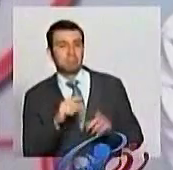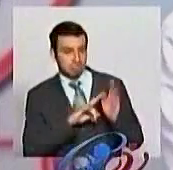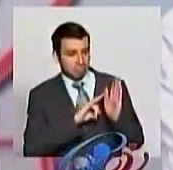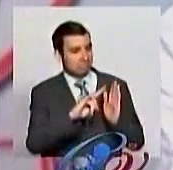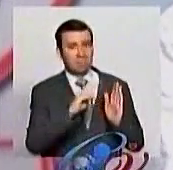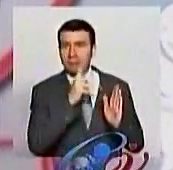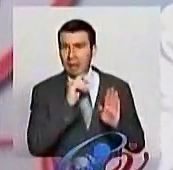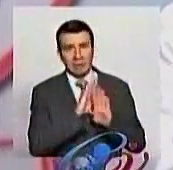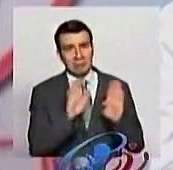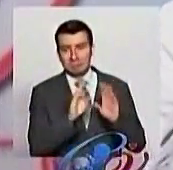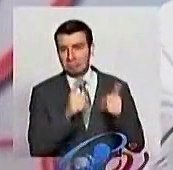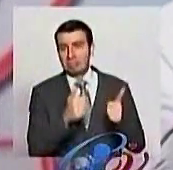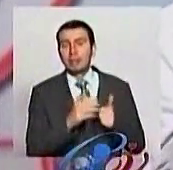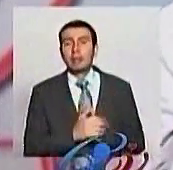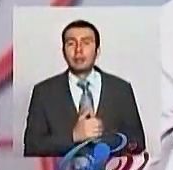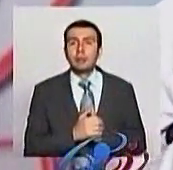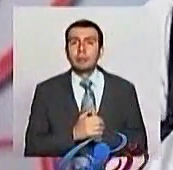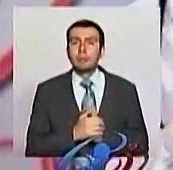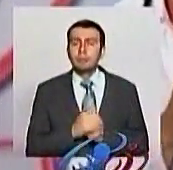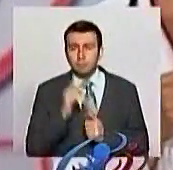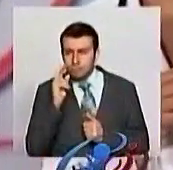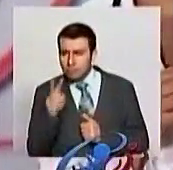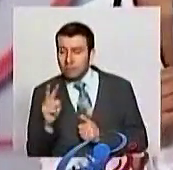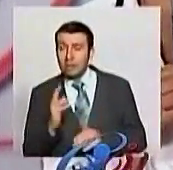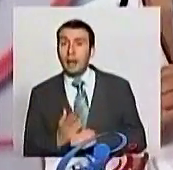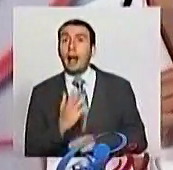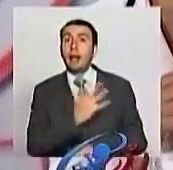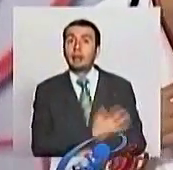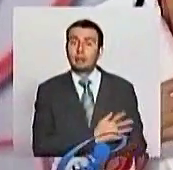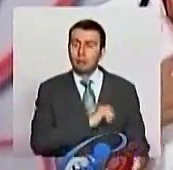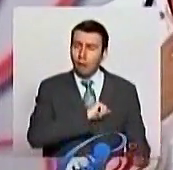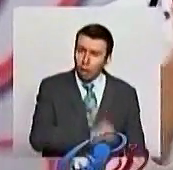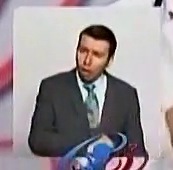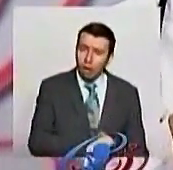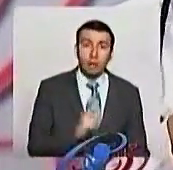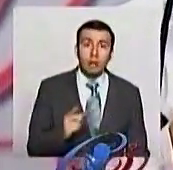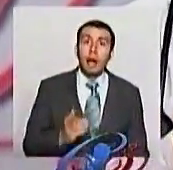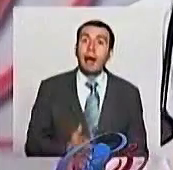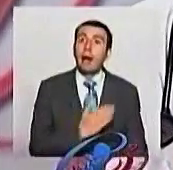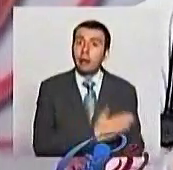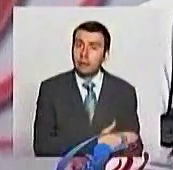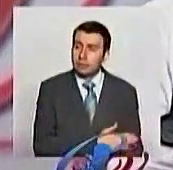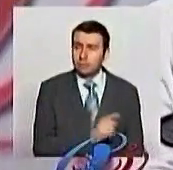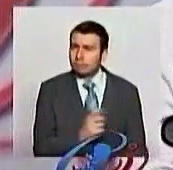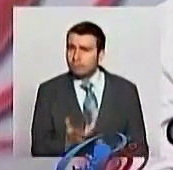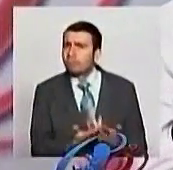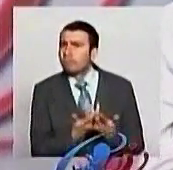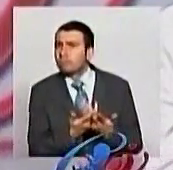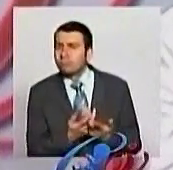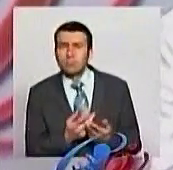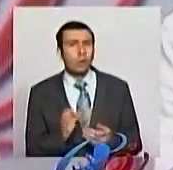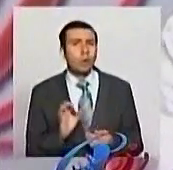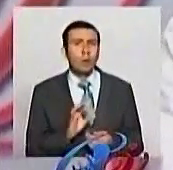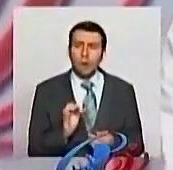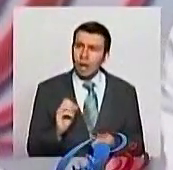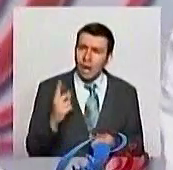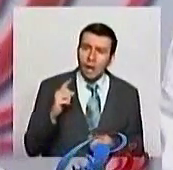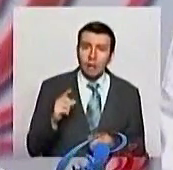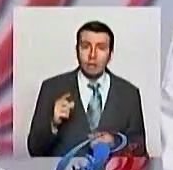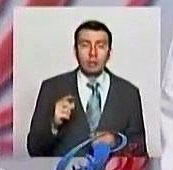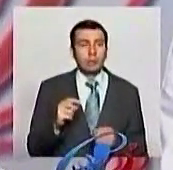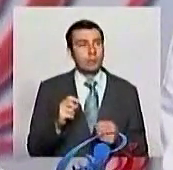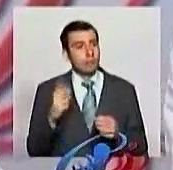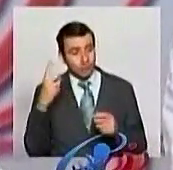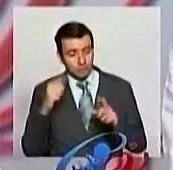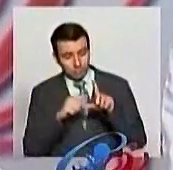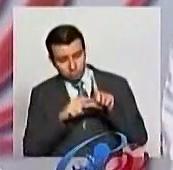nosotros podemos ver si ha tenido un infarto el paciente. Si el paciente ha tenido una isquemia o algo así, va a presentar unas onditas